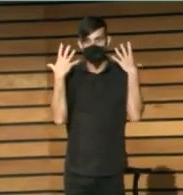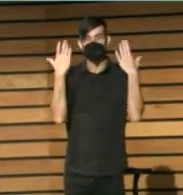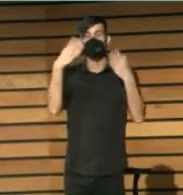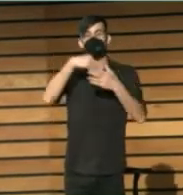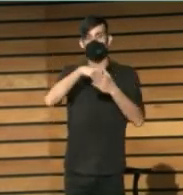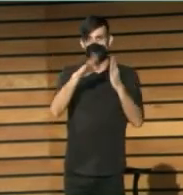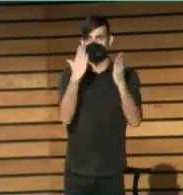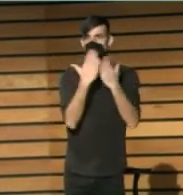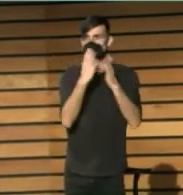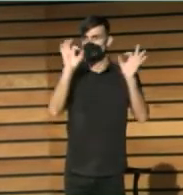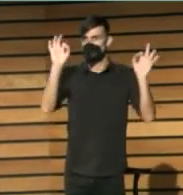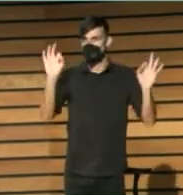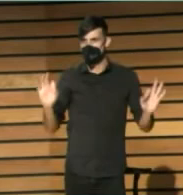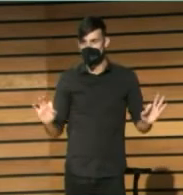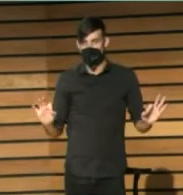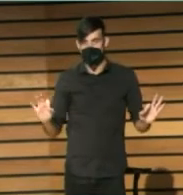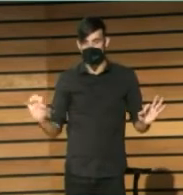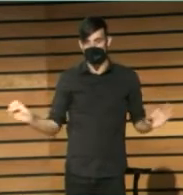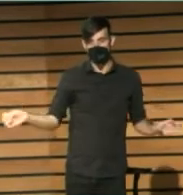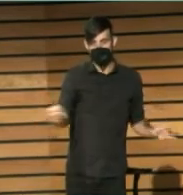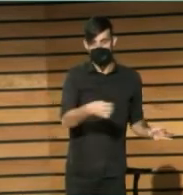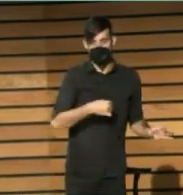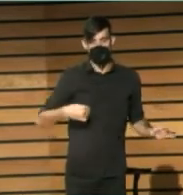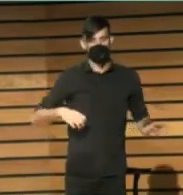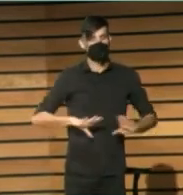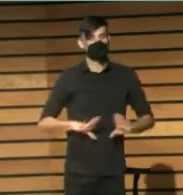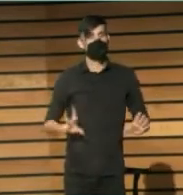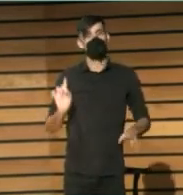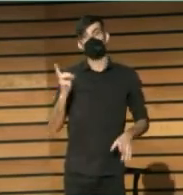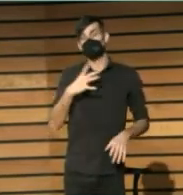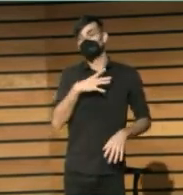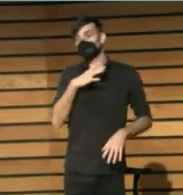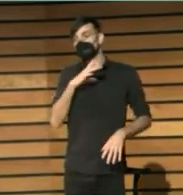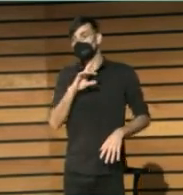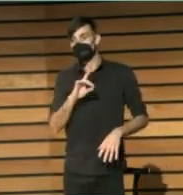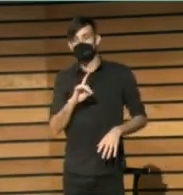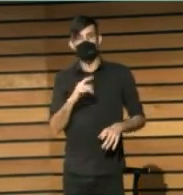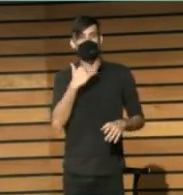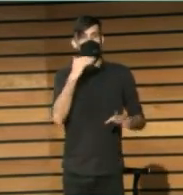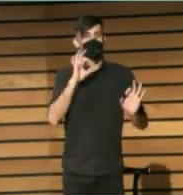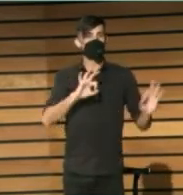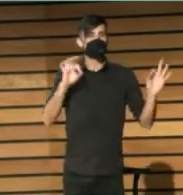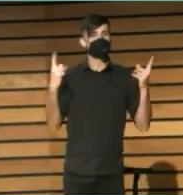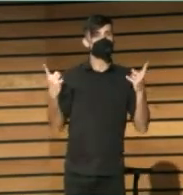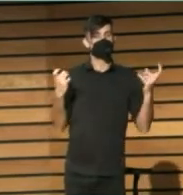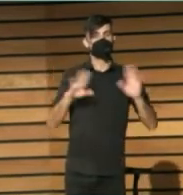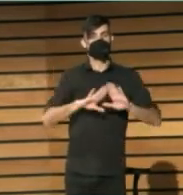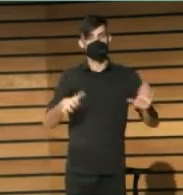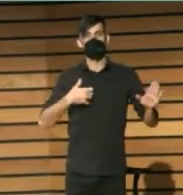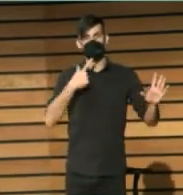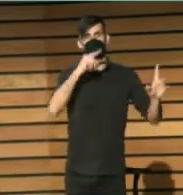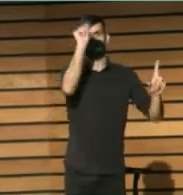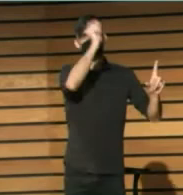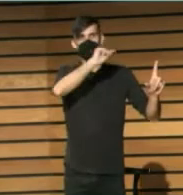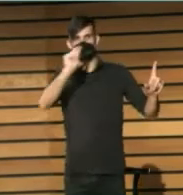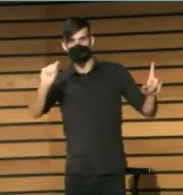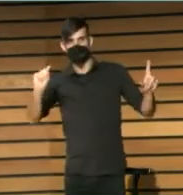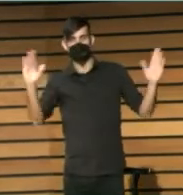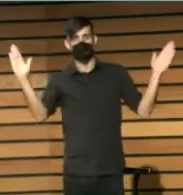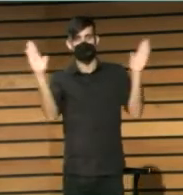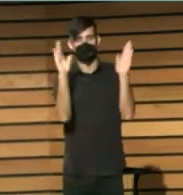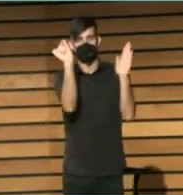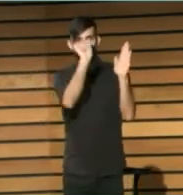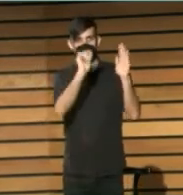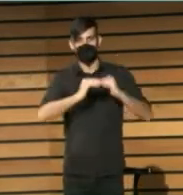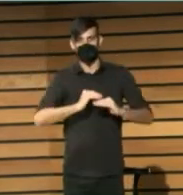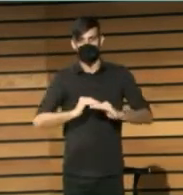mismo. No había nada, o quizás solo había lo que era más preciso. Había pizarra, pizarrín,